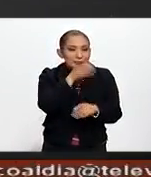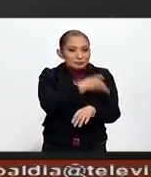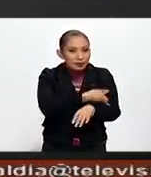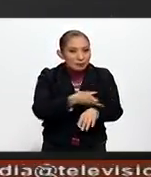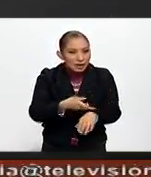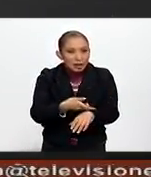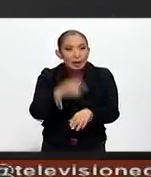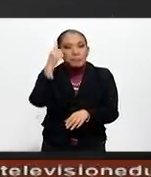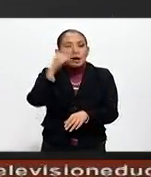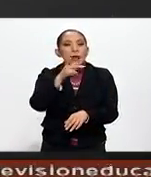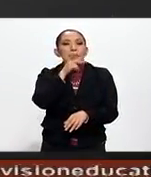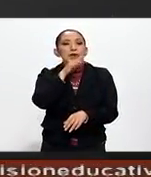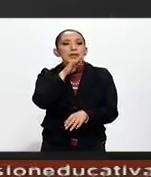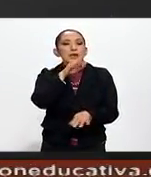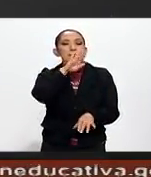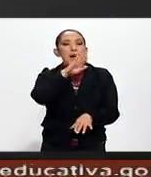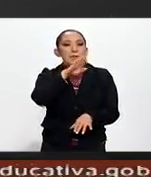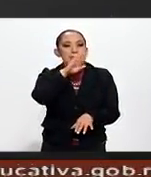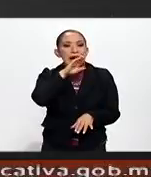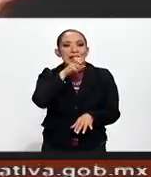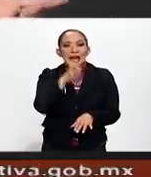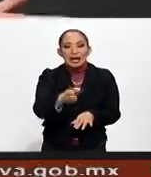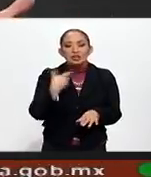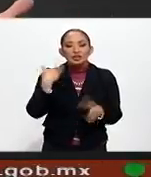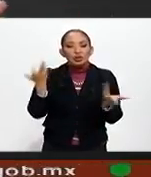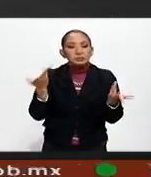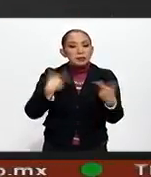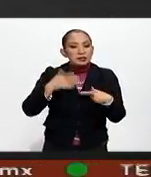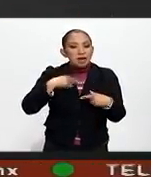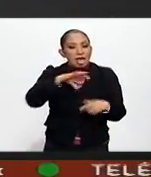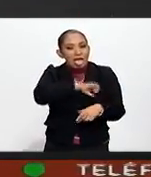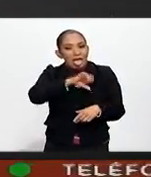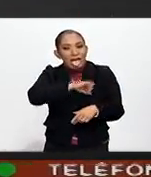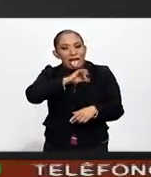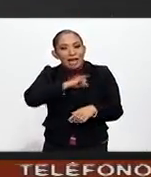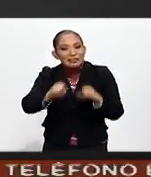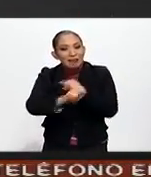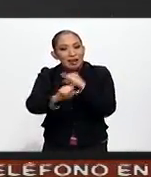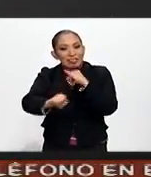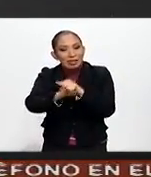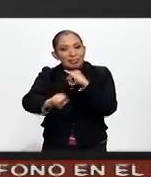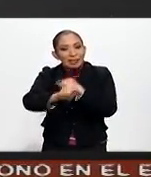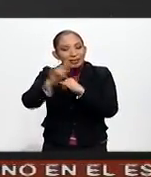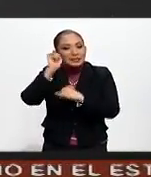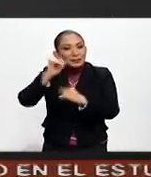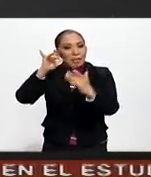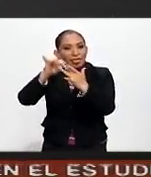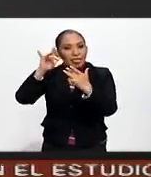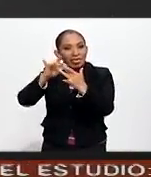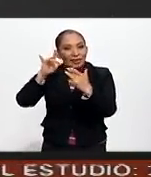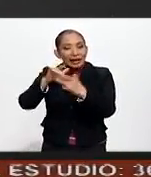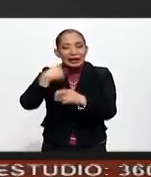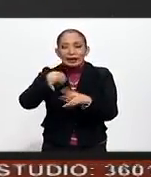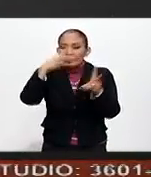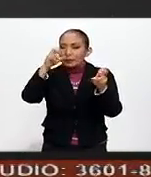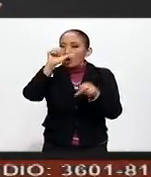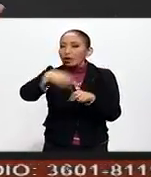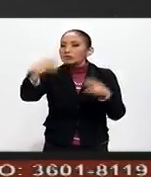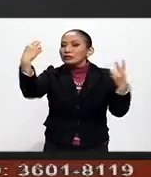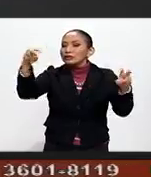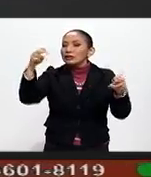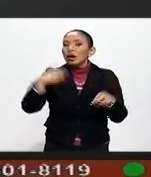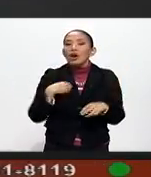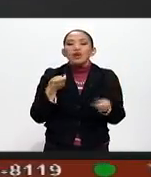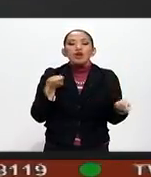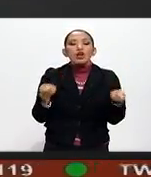familia, para los papás y las mamás de estos nativos digitales y de estos que todo el tiempo están en Internet. Y el tema de hoy se llama